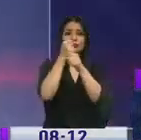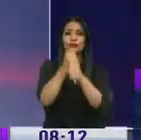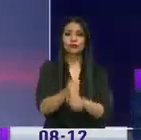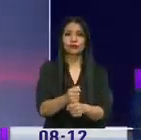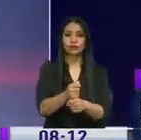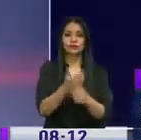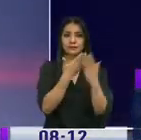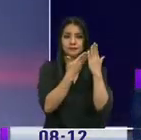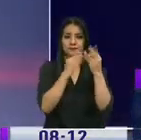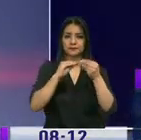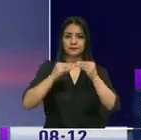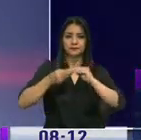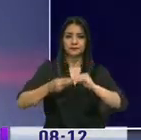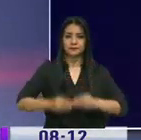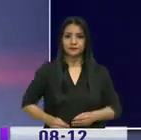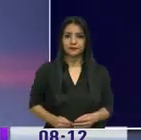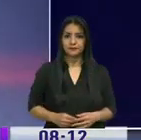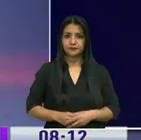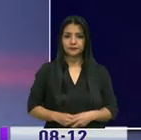al número